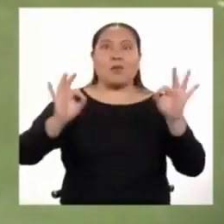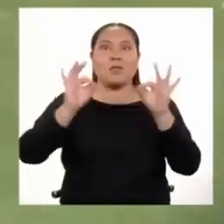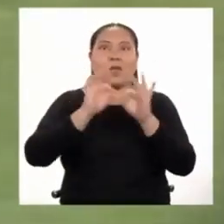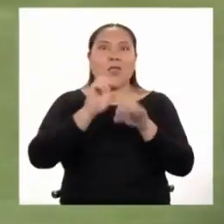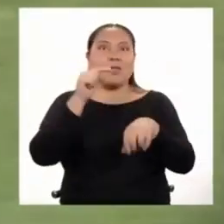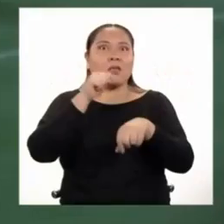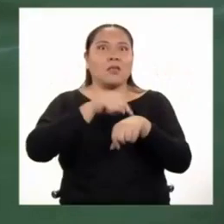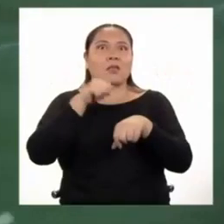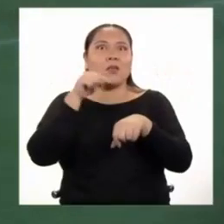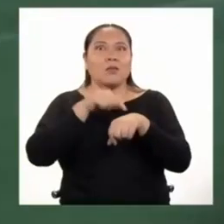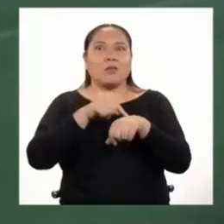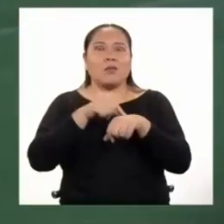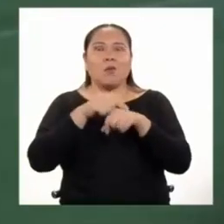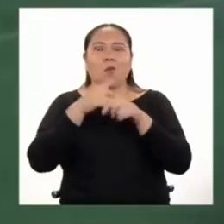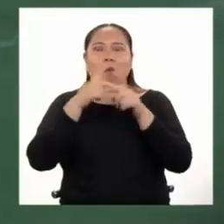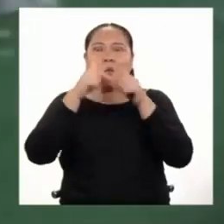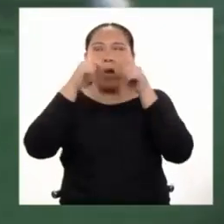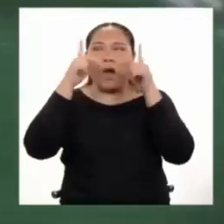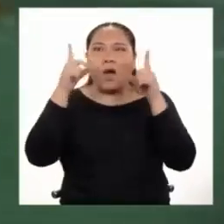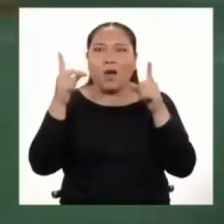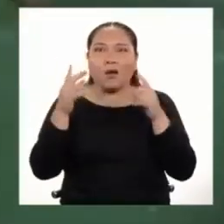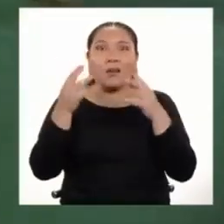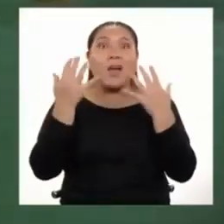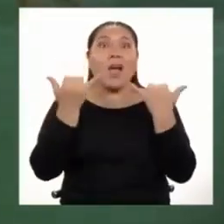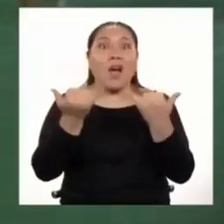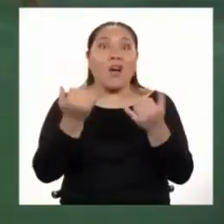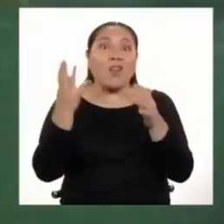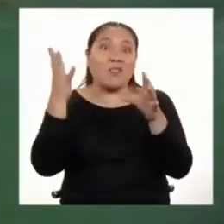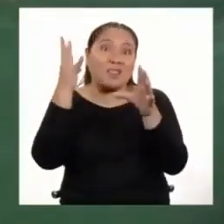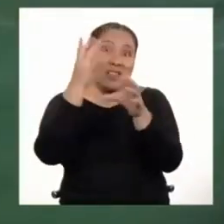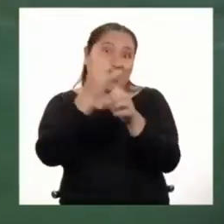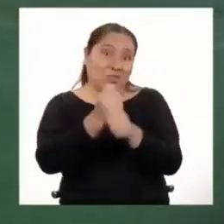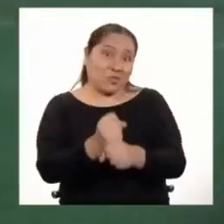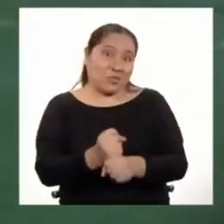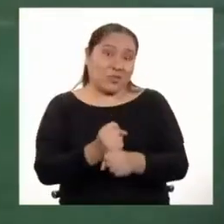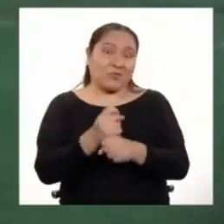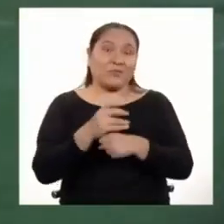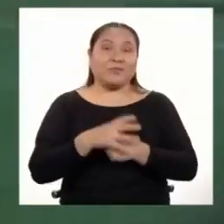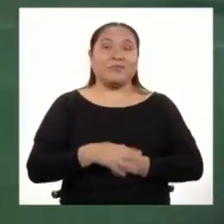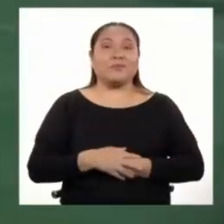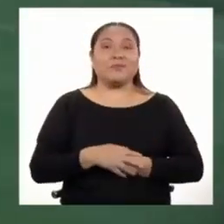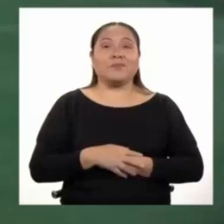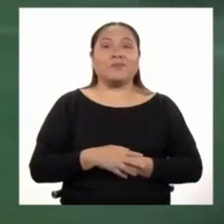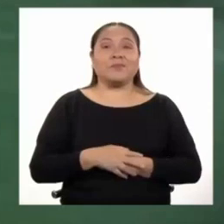vamos a reseñar rápidamente.